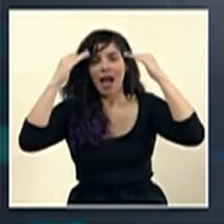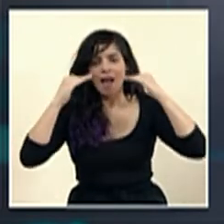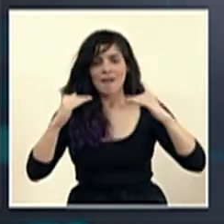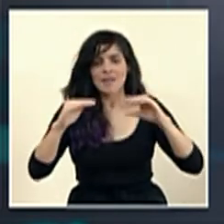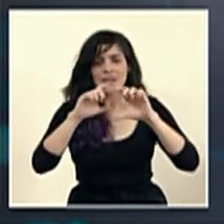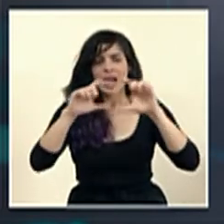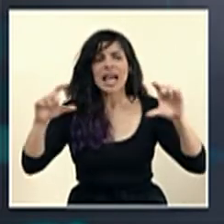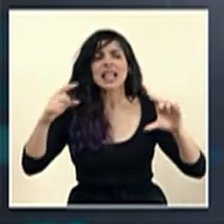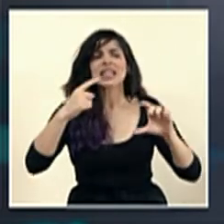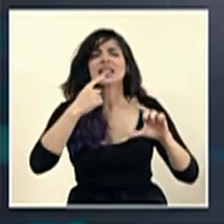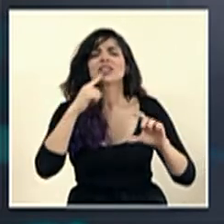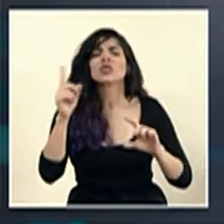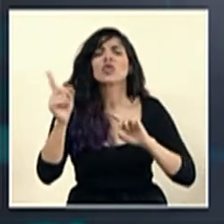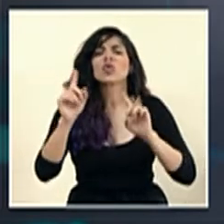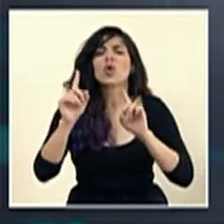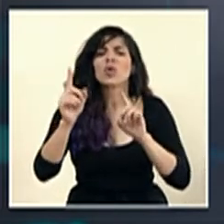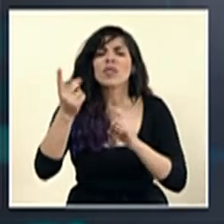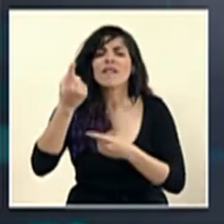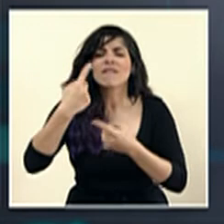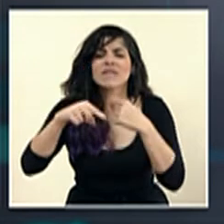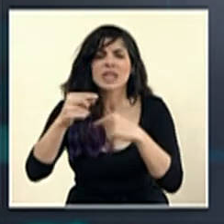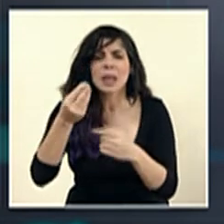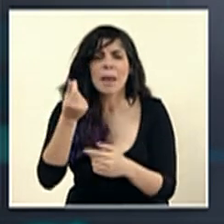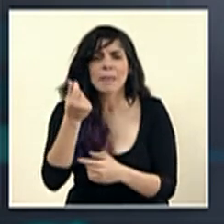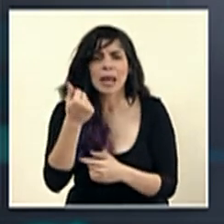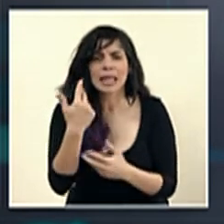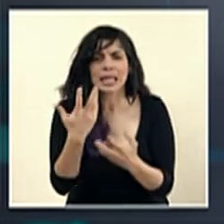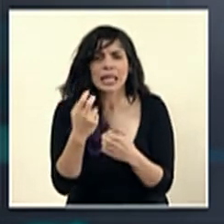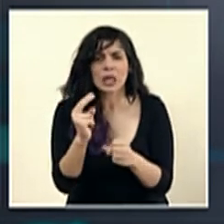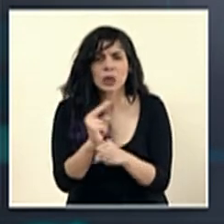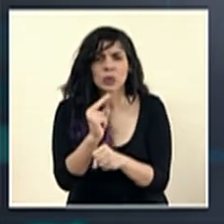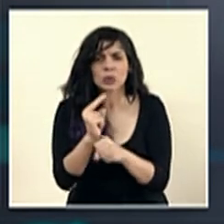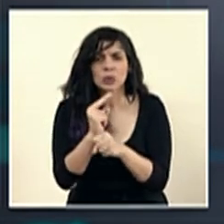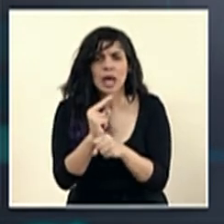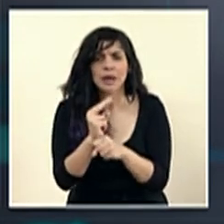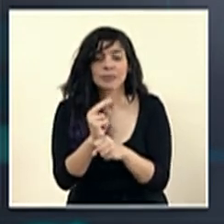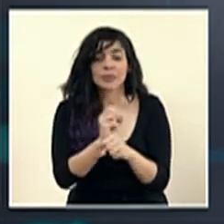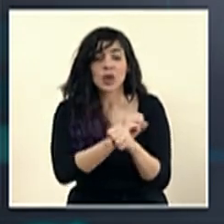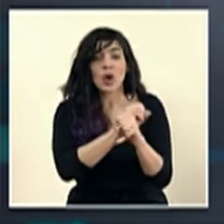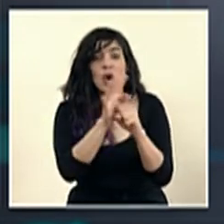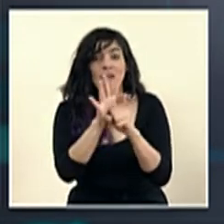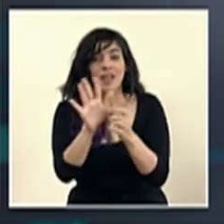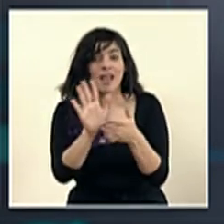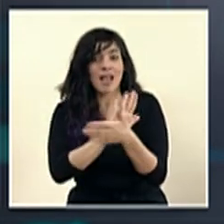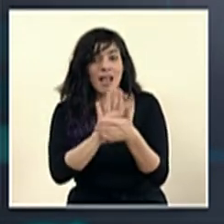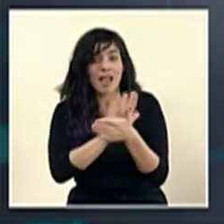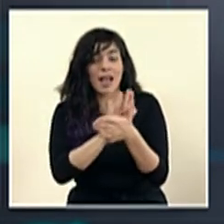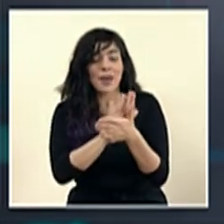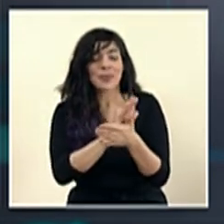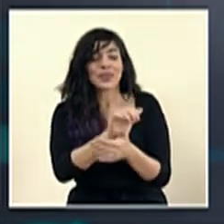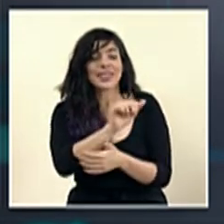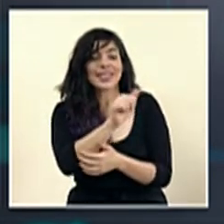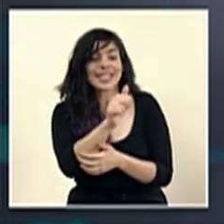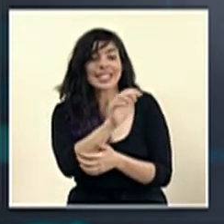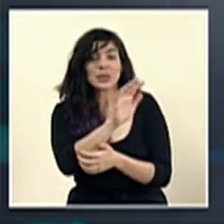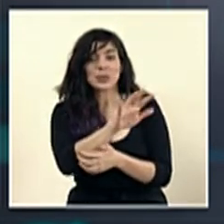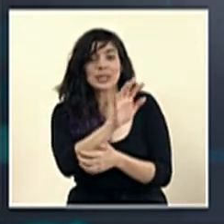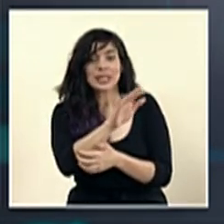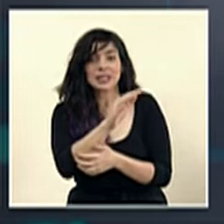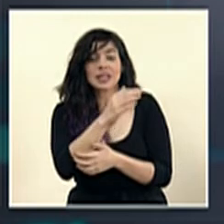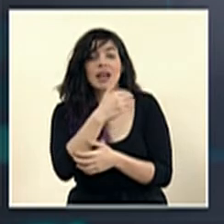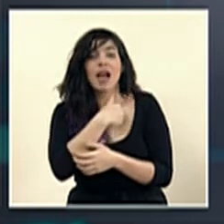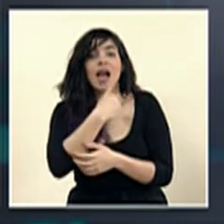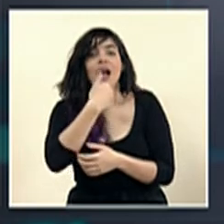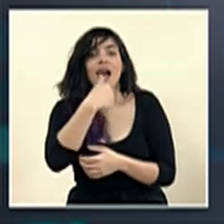dice cuáles son las fuentes de financiamiento que pensamos usar. Antes del COVID, del 10.55 que teníamos